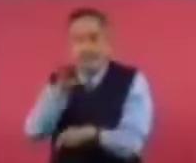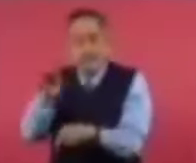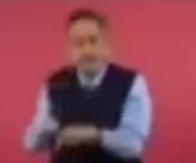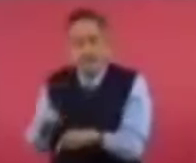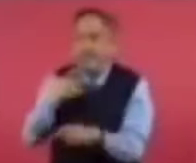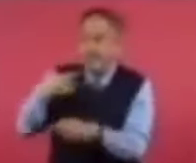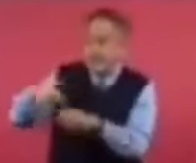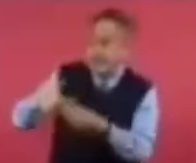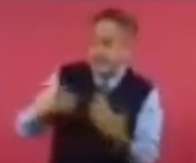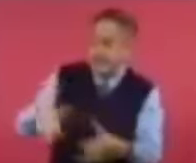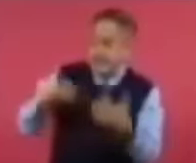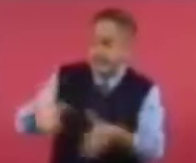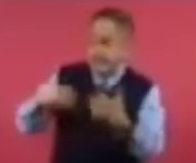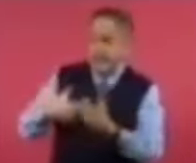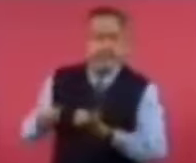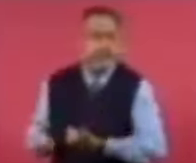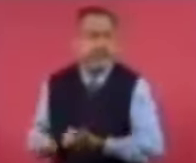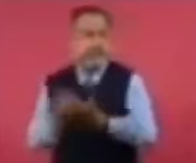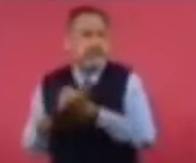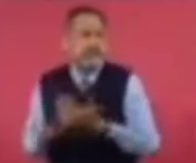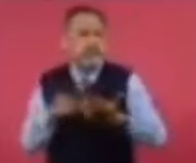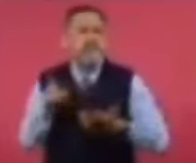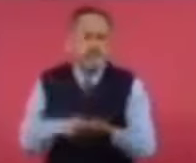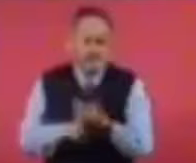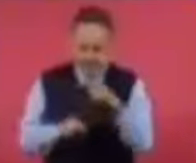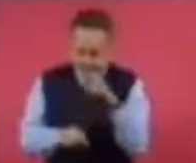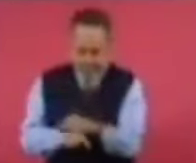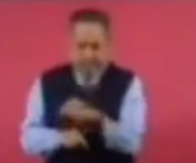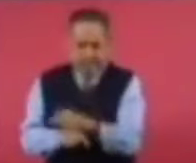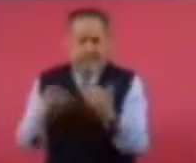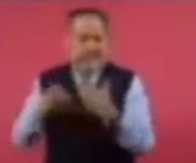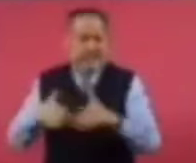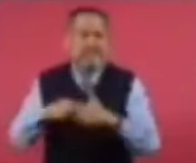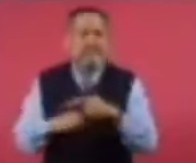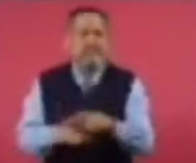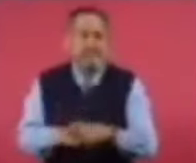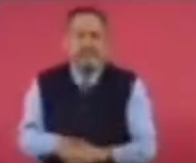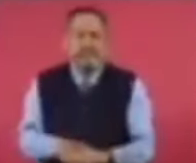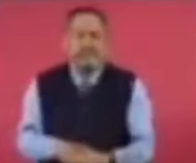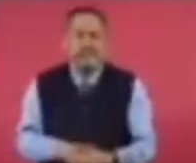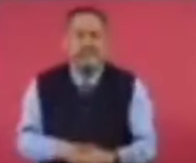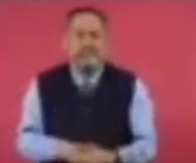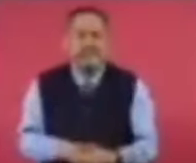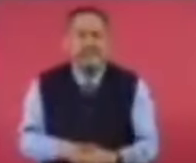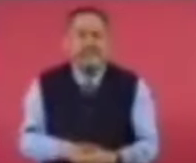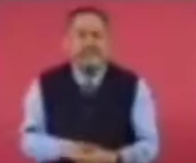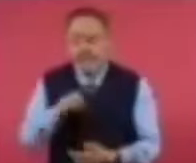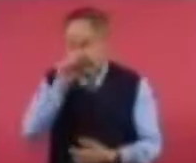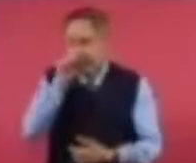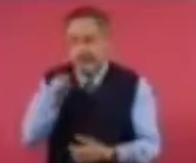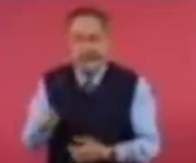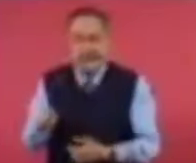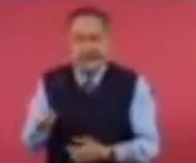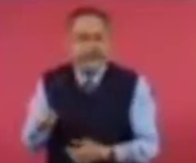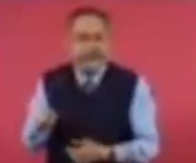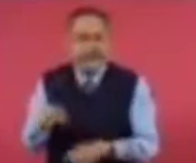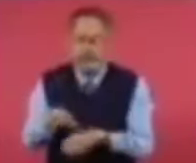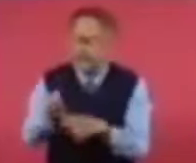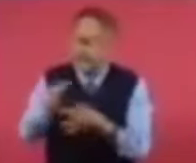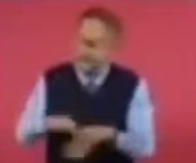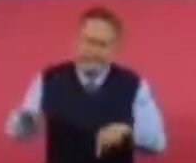momentos allá de fondo eh Y lo y lo comenta muy bien al final de cuentas fue tiempo récord que si en fechas de